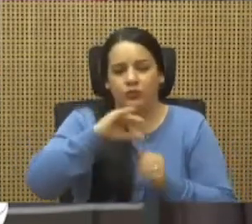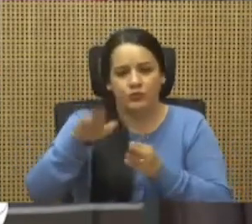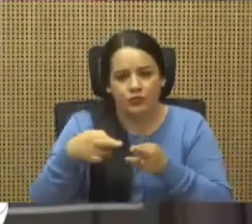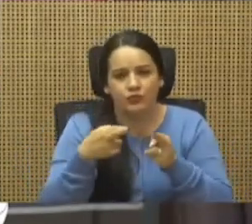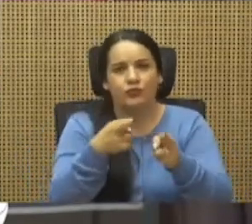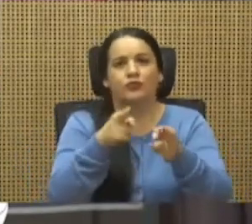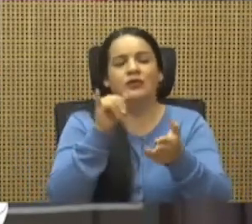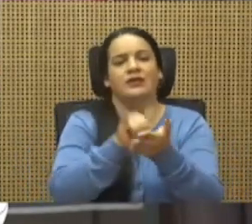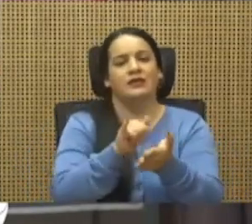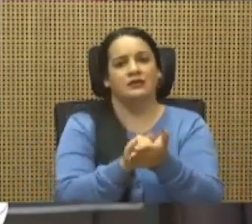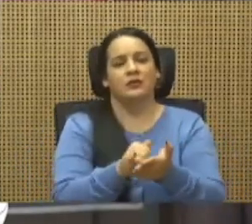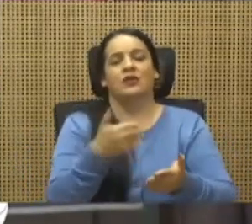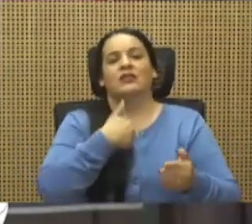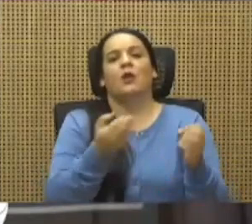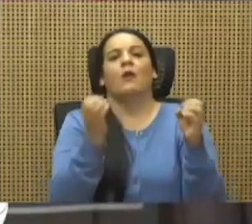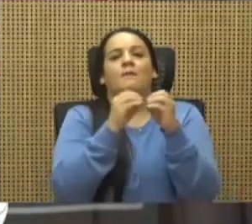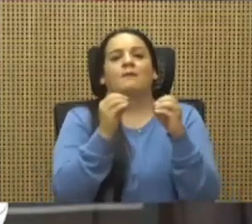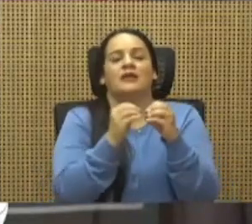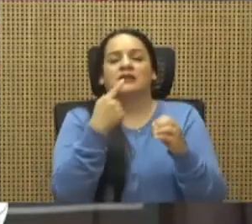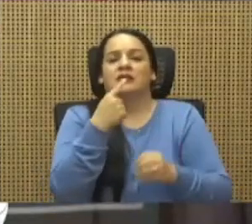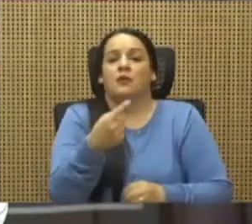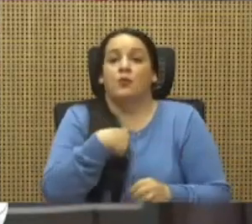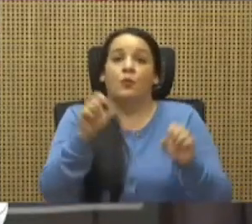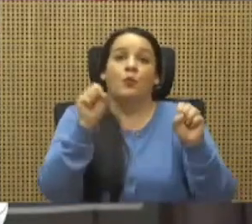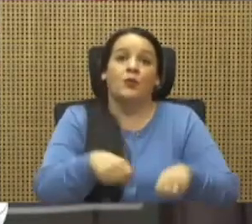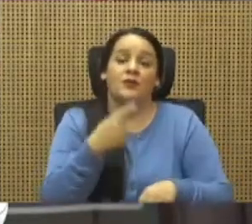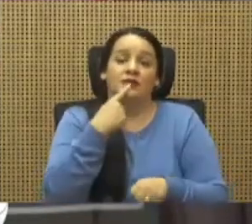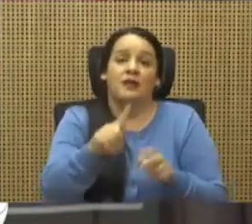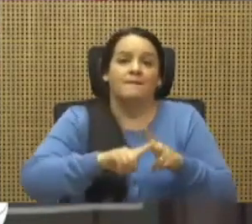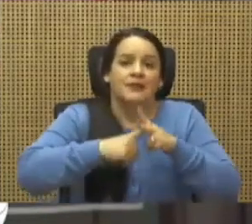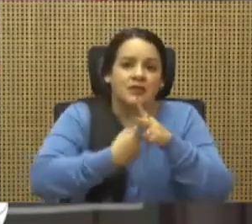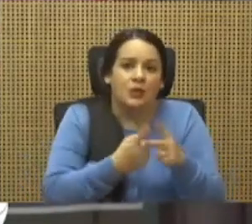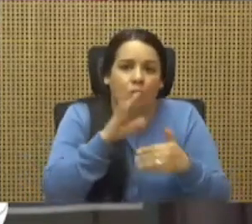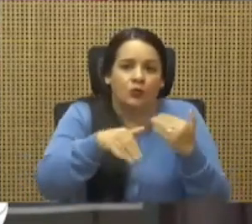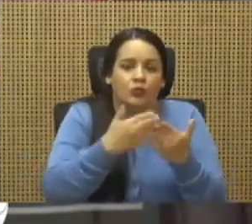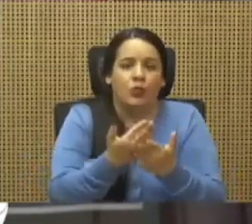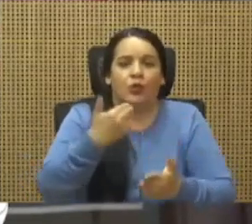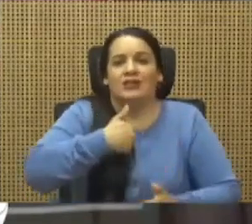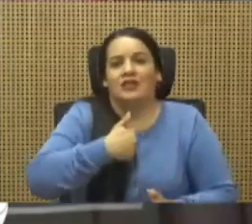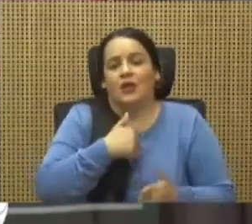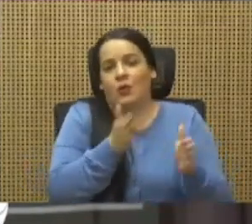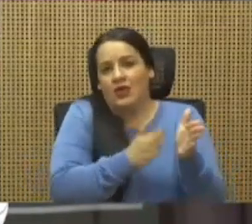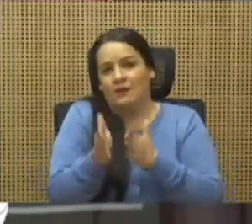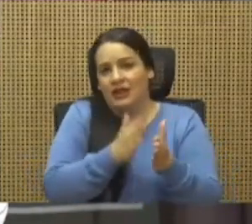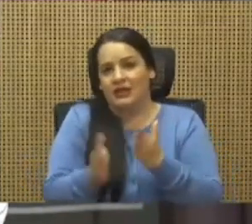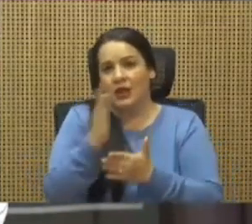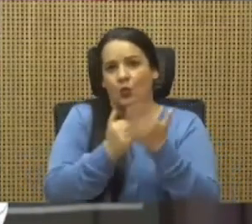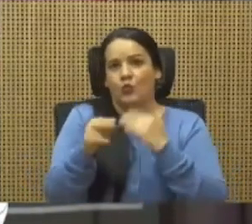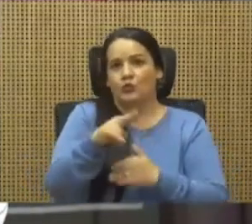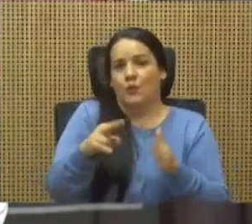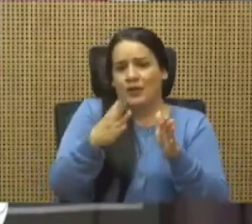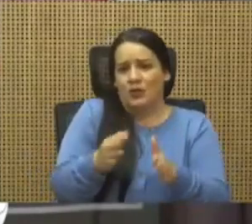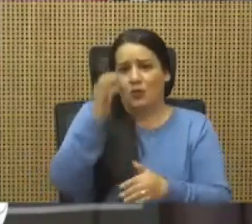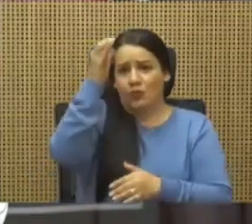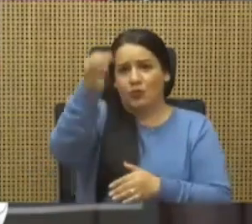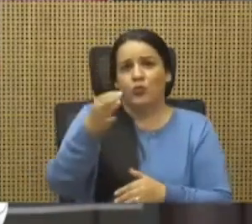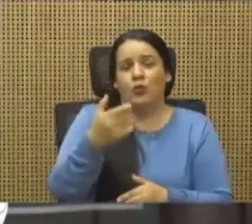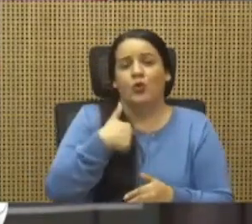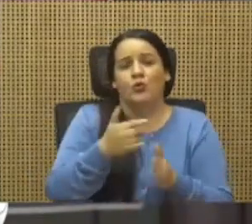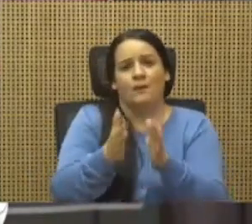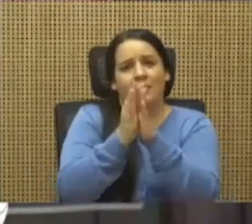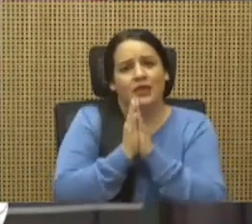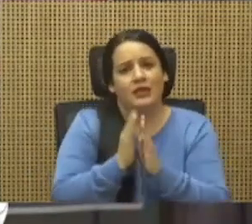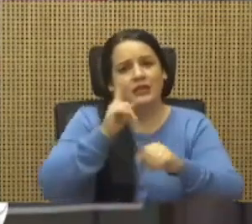ese sentido. Tengo mucho más que decir. Podría decir que estoy empezando apenas con todo lo que tengo que plantear, incluso a algunos compañeros el día de mañana voy a pedirles